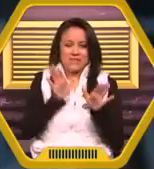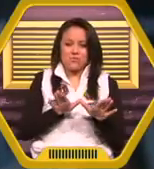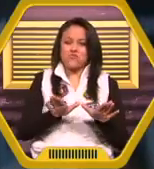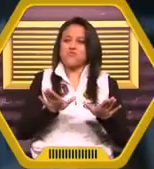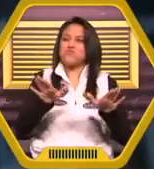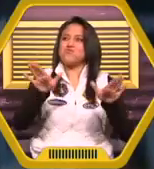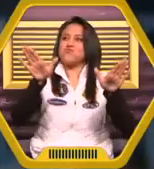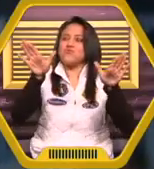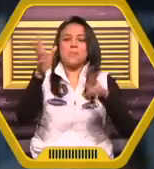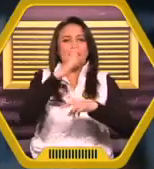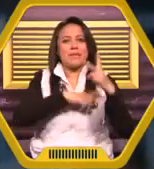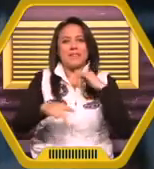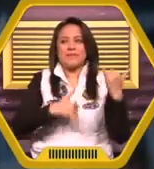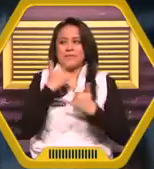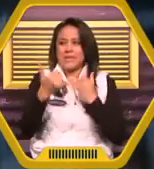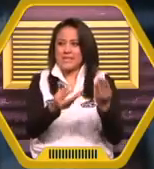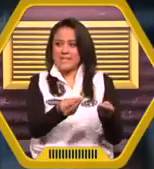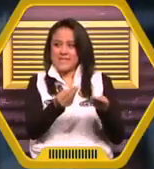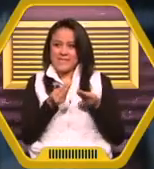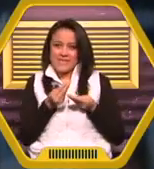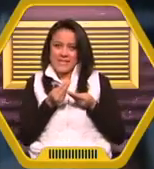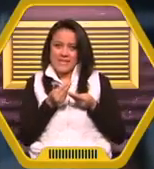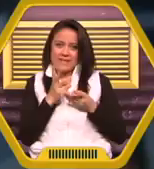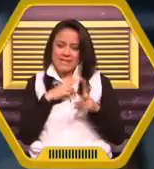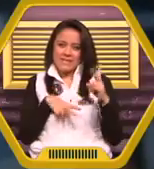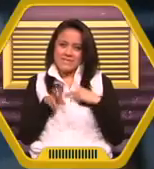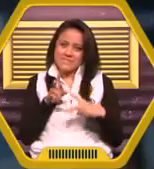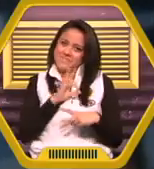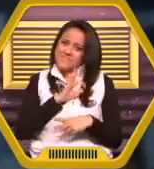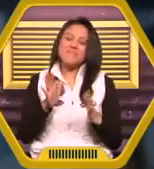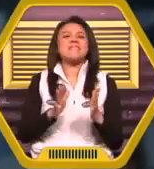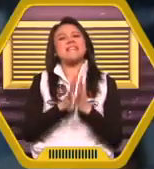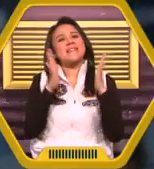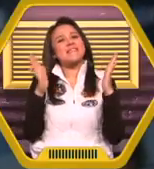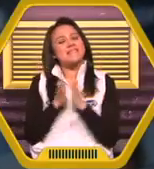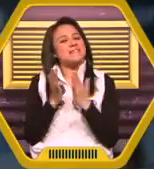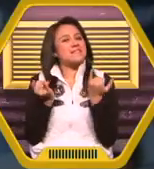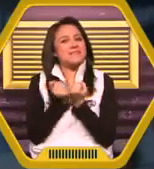juguete y, pues, obviamente, participen también